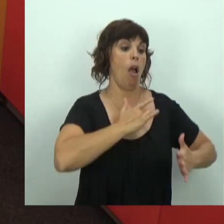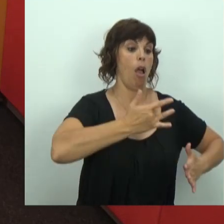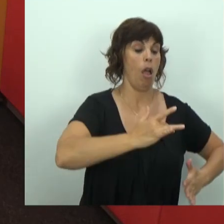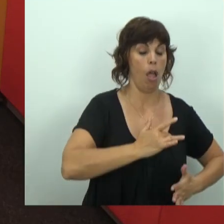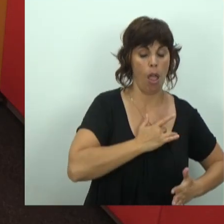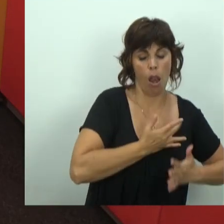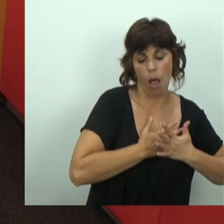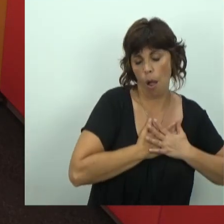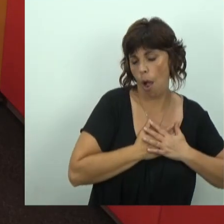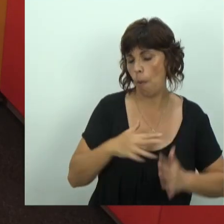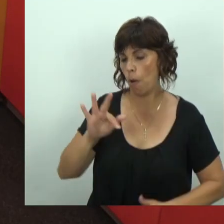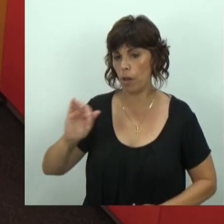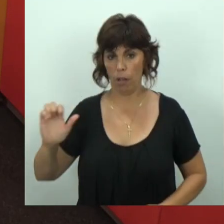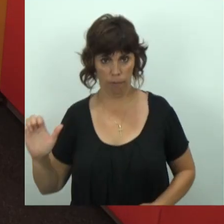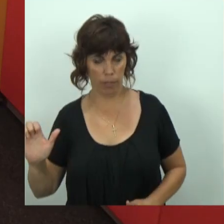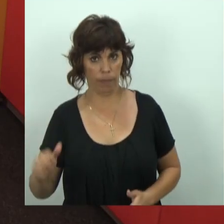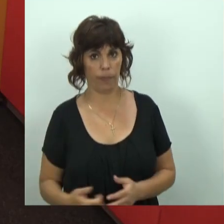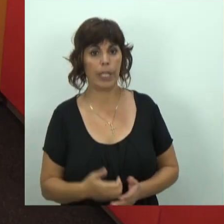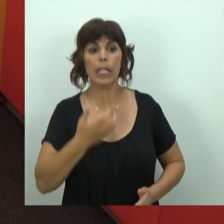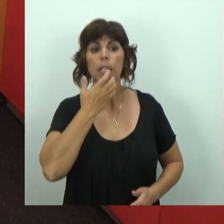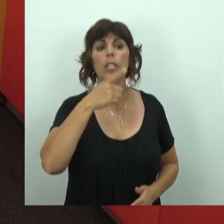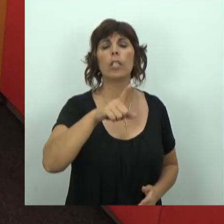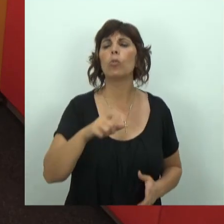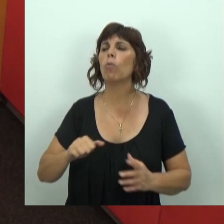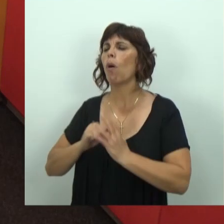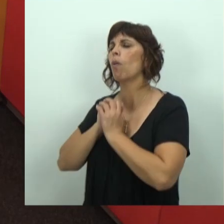Y cuando uno ora insistiendo,